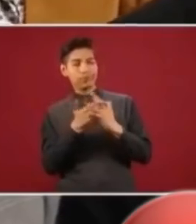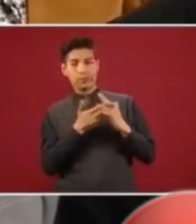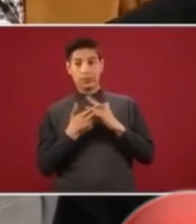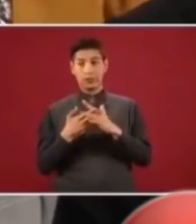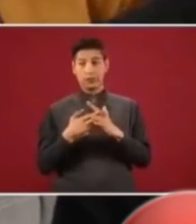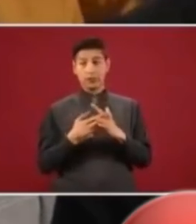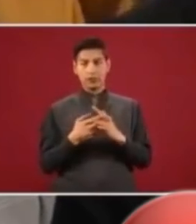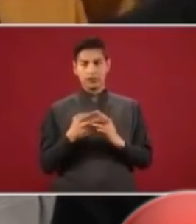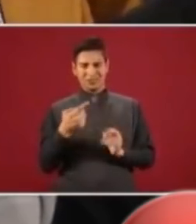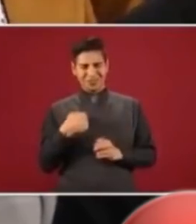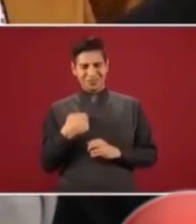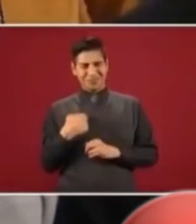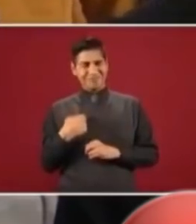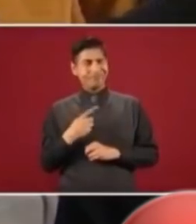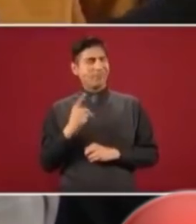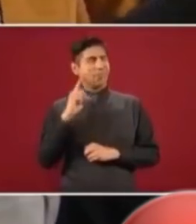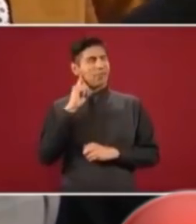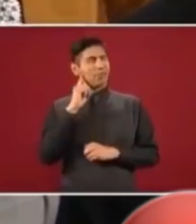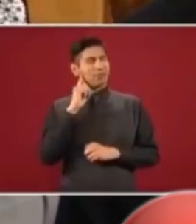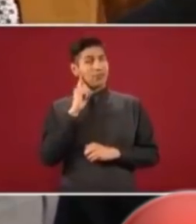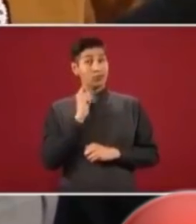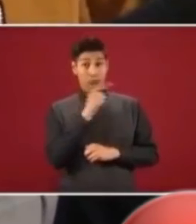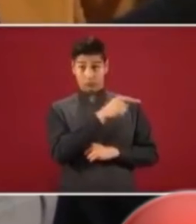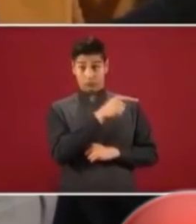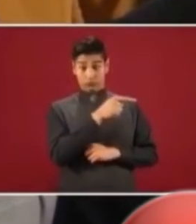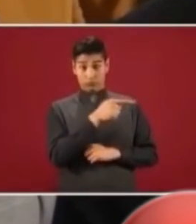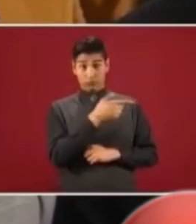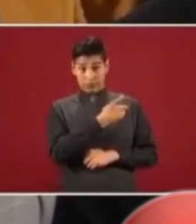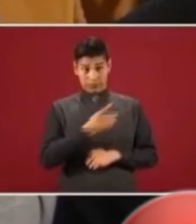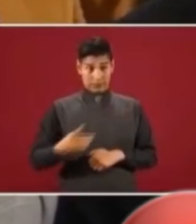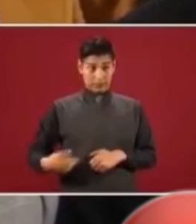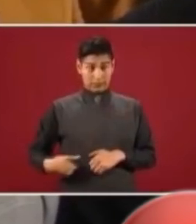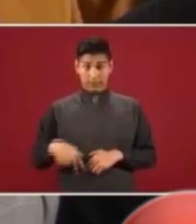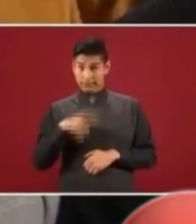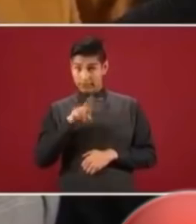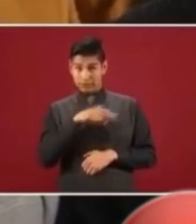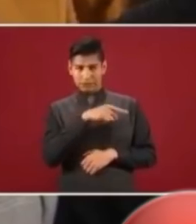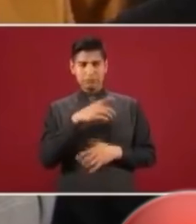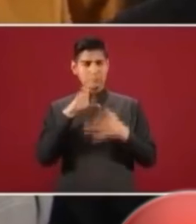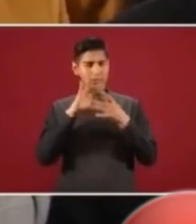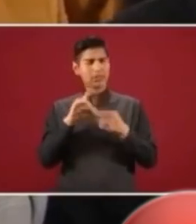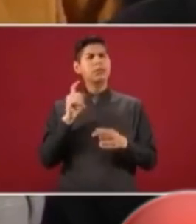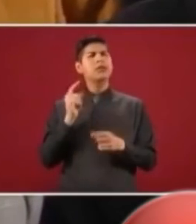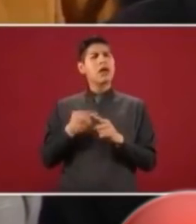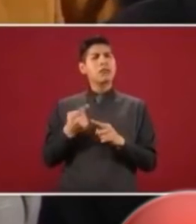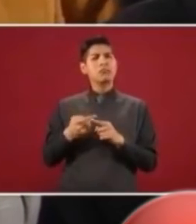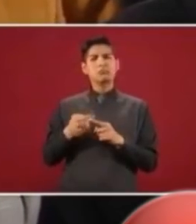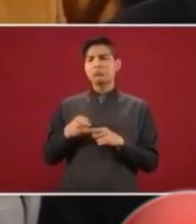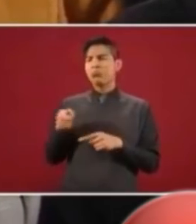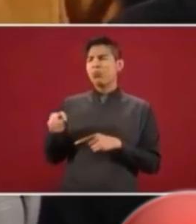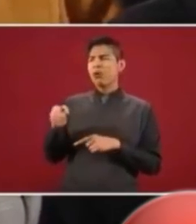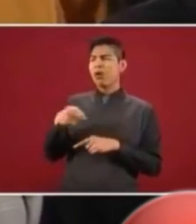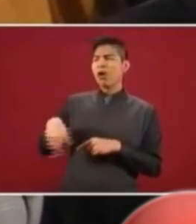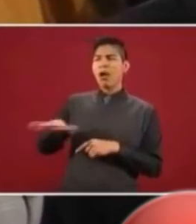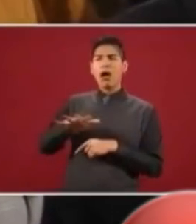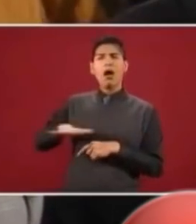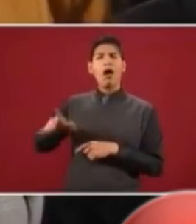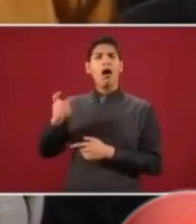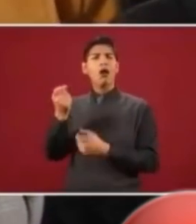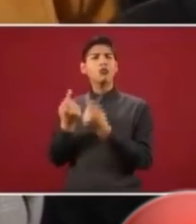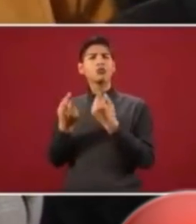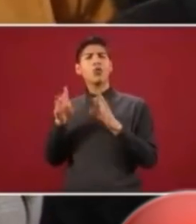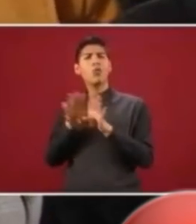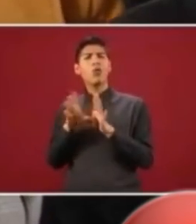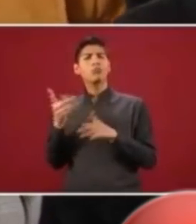he escuchado, usted ha hablado muy fuerte de los conservadores, de la prensa fifí, pero nunca ha hablado